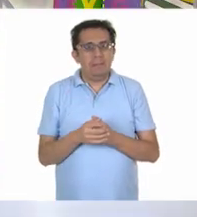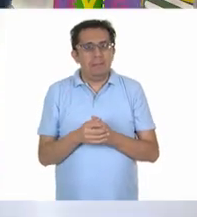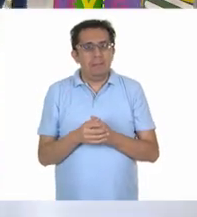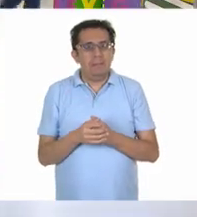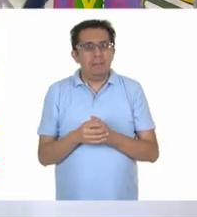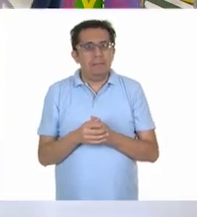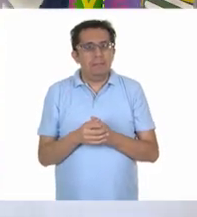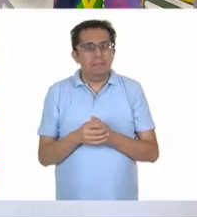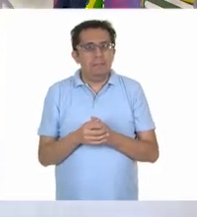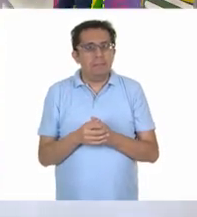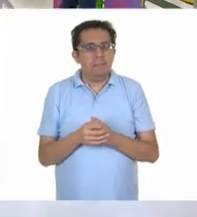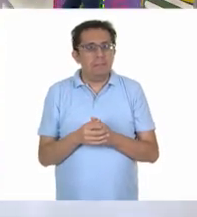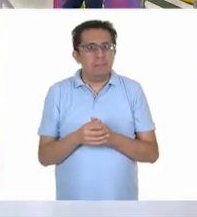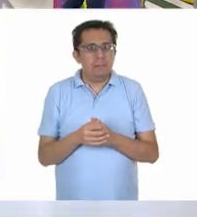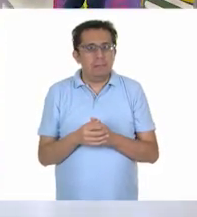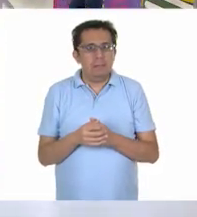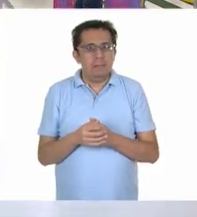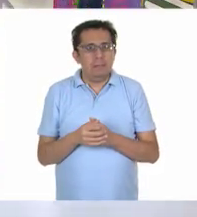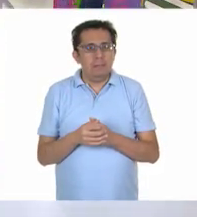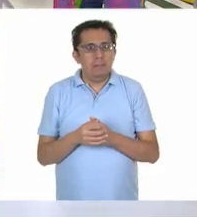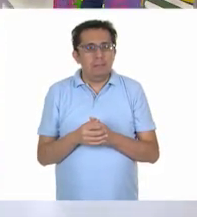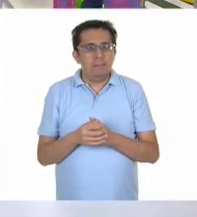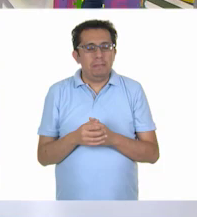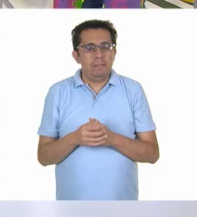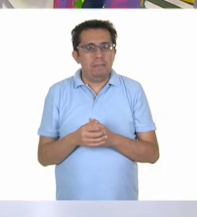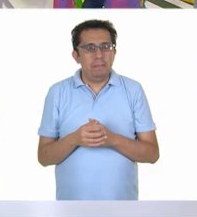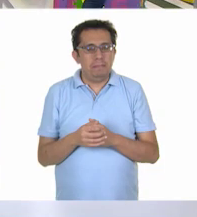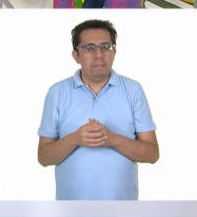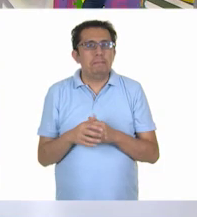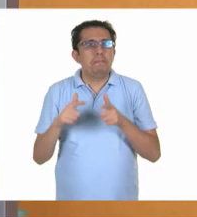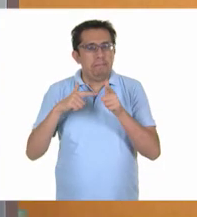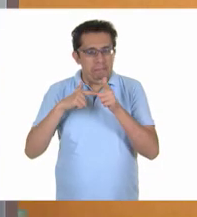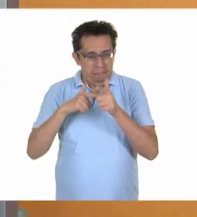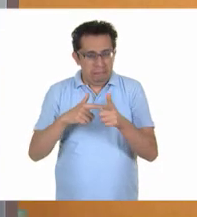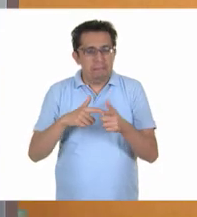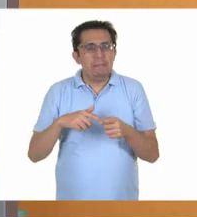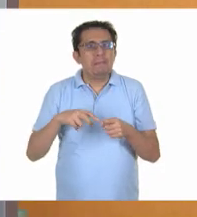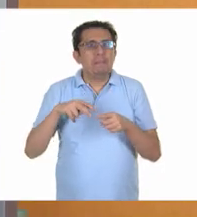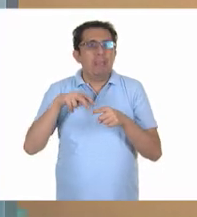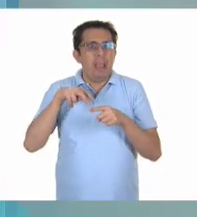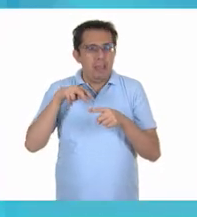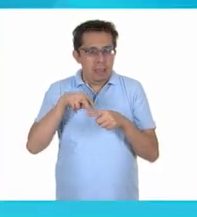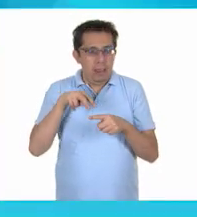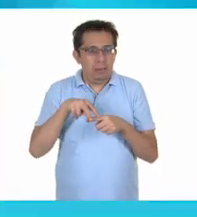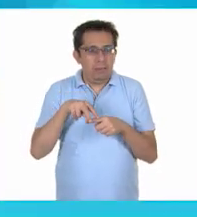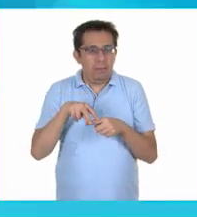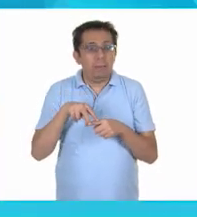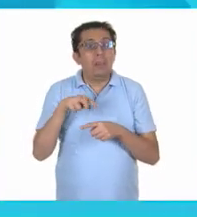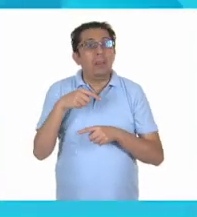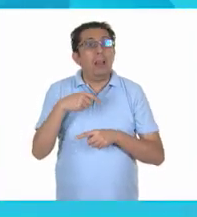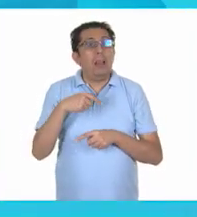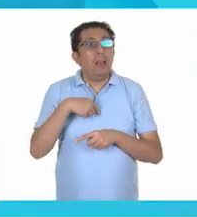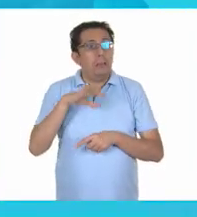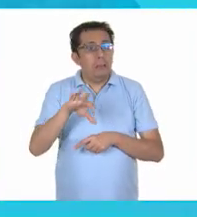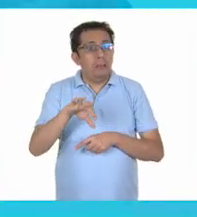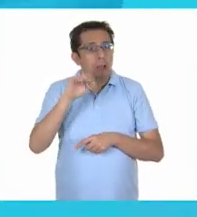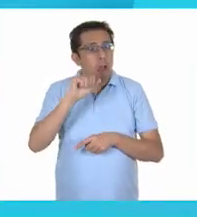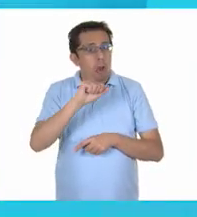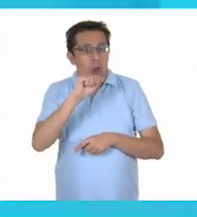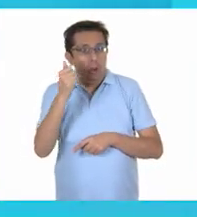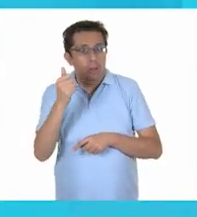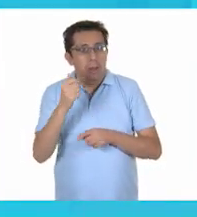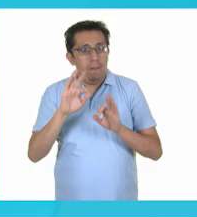Voy a tomar... Bueno, ya que estamos con los triángulos, nuevamente voy a tomar otra figura que